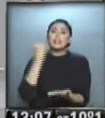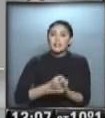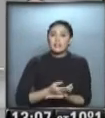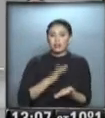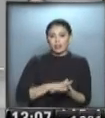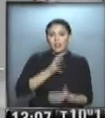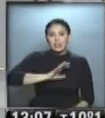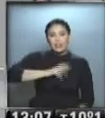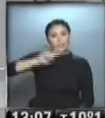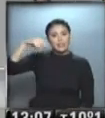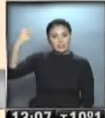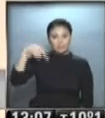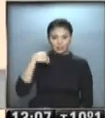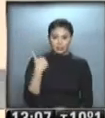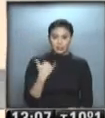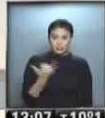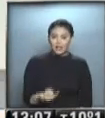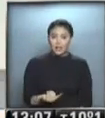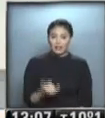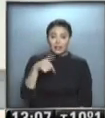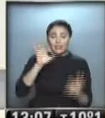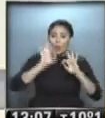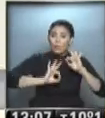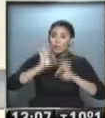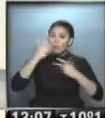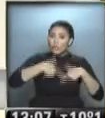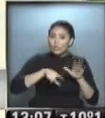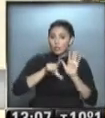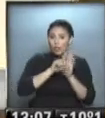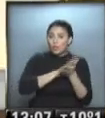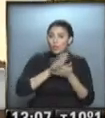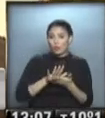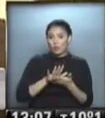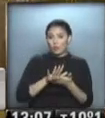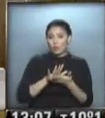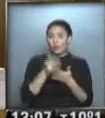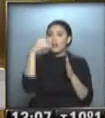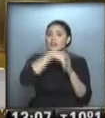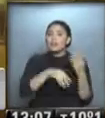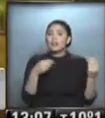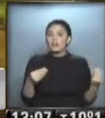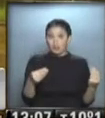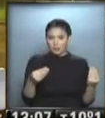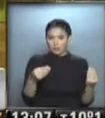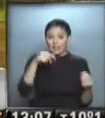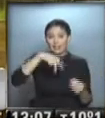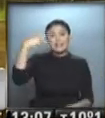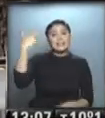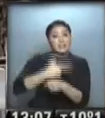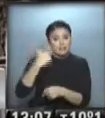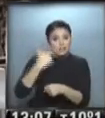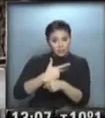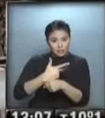la deuda externa argentina. Y este proyecto de ley va a consistir precisamente en abrir por tercera